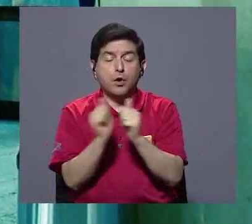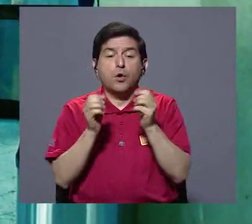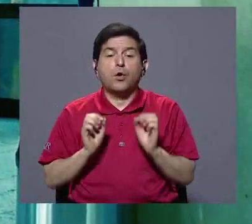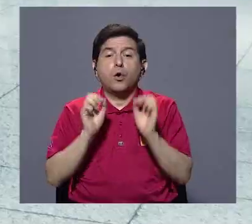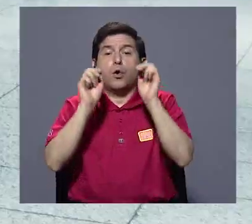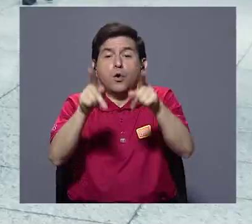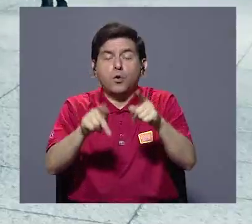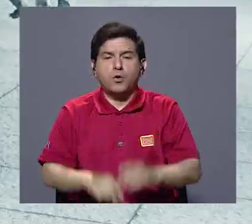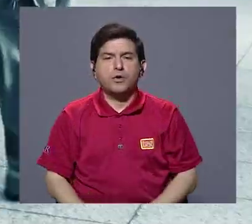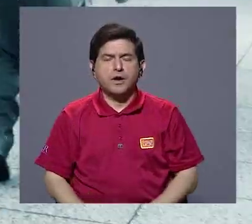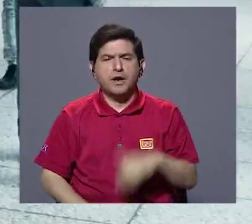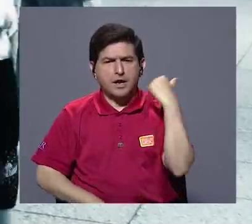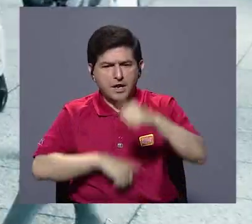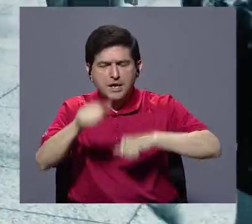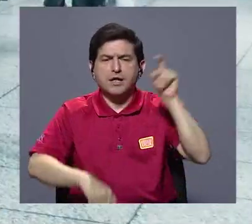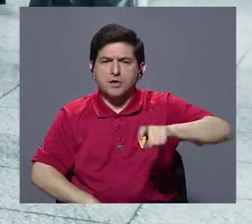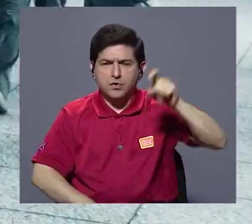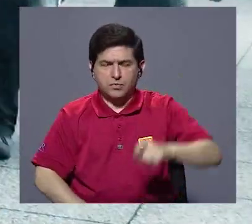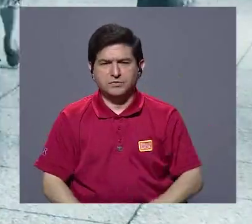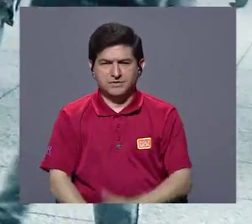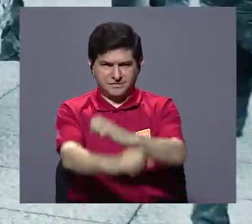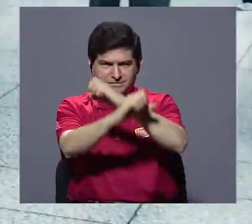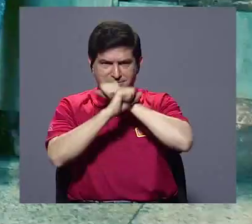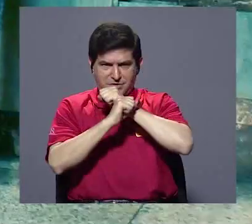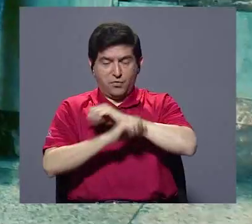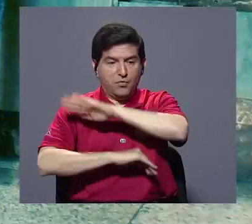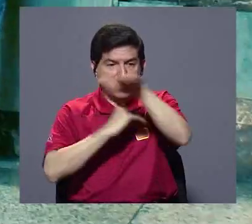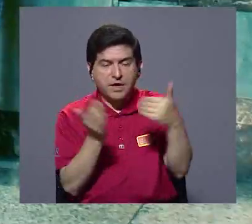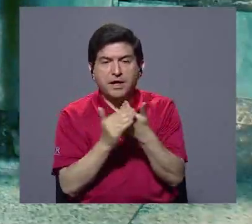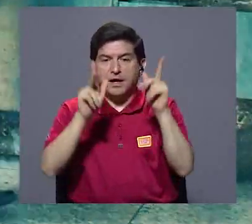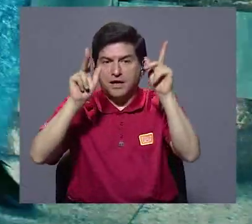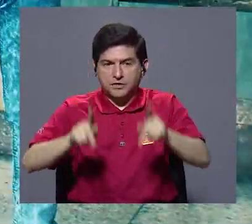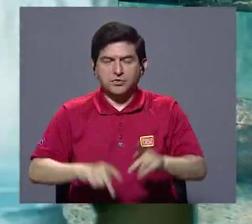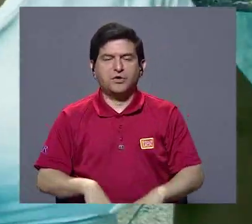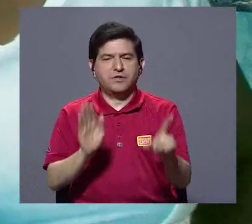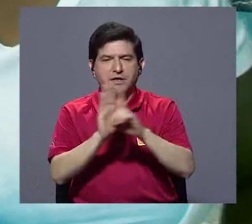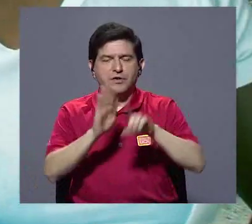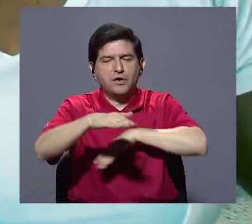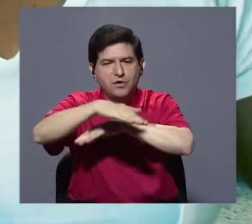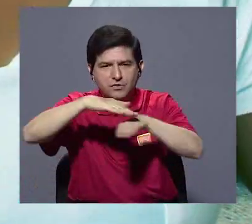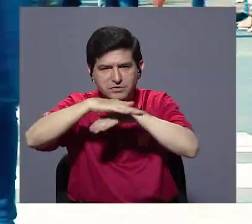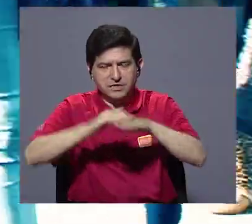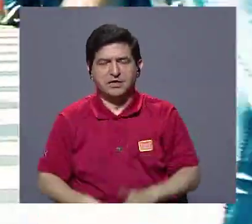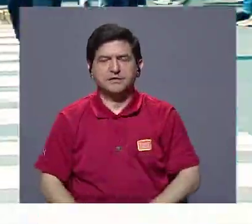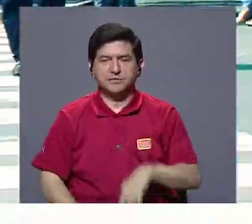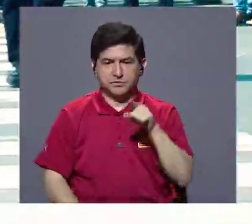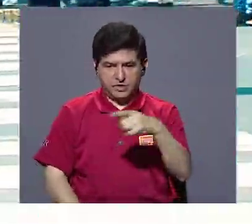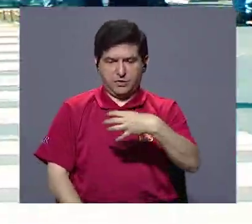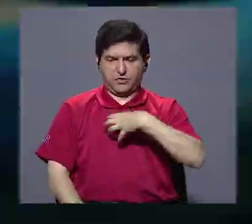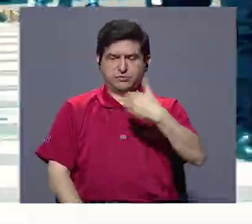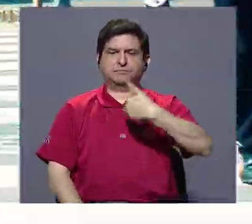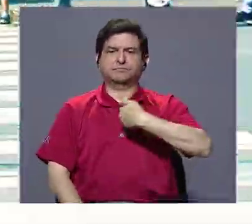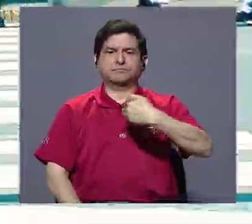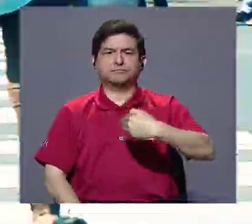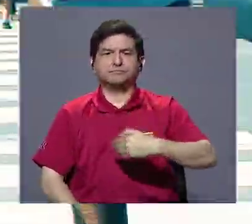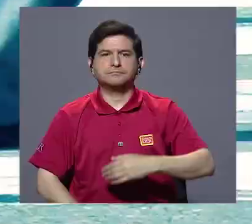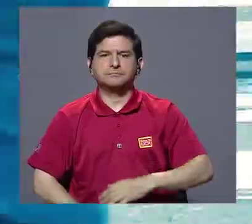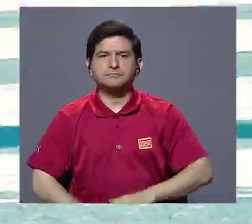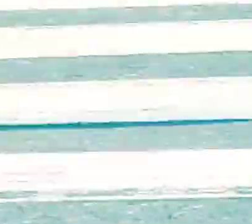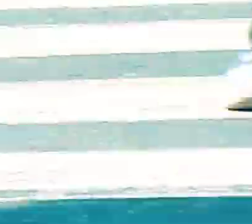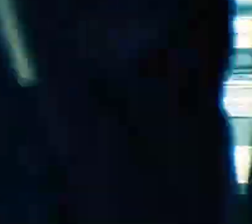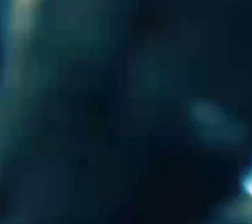con oportunidades y reivindicaciones necesarias para garantizar a todos y todas los derechos básicos que les pertenecen.